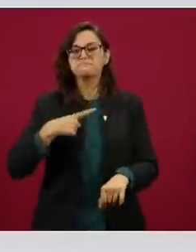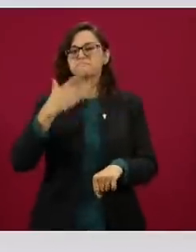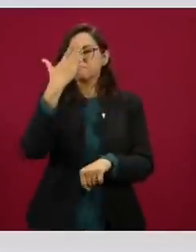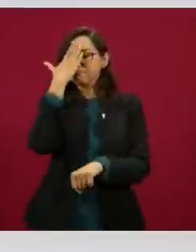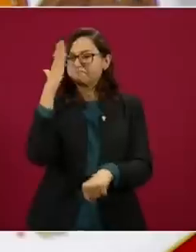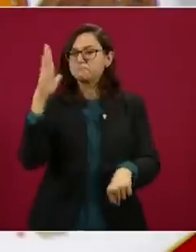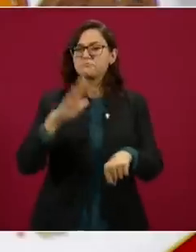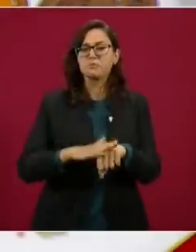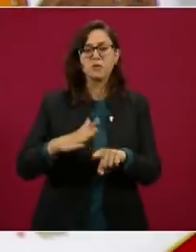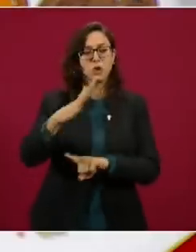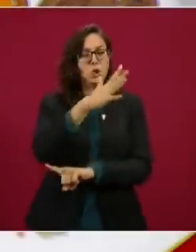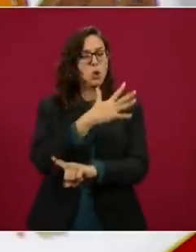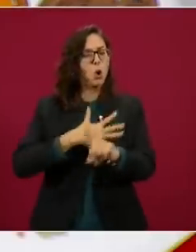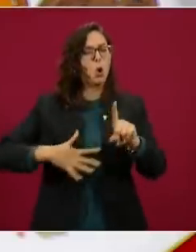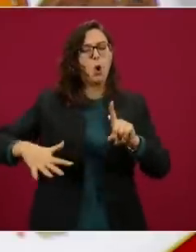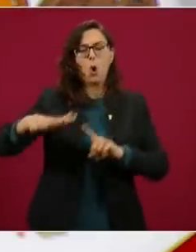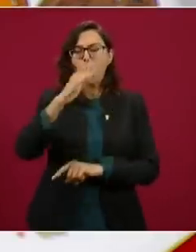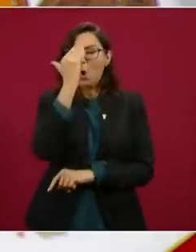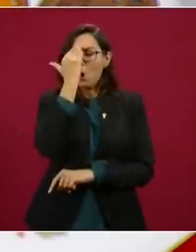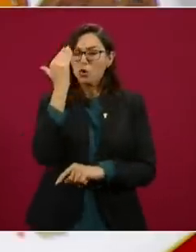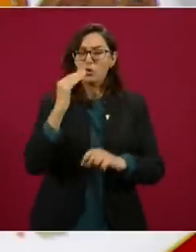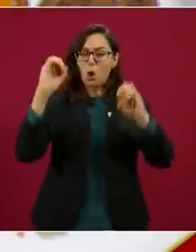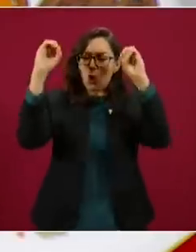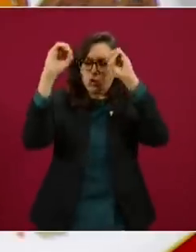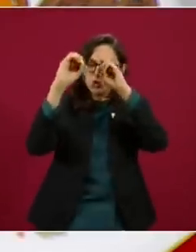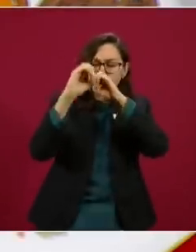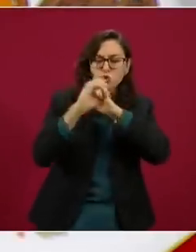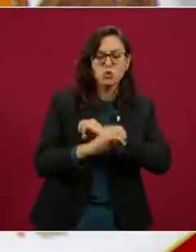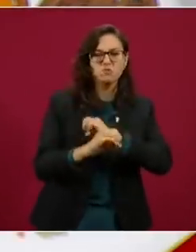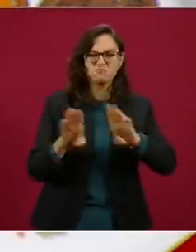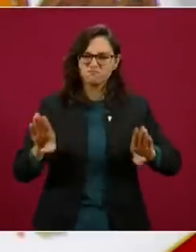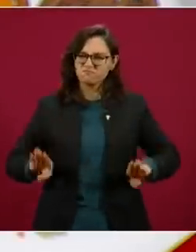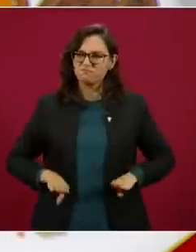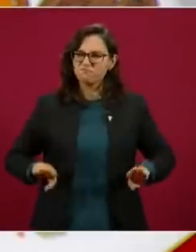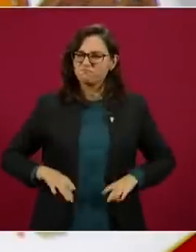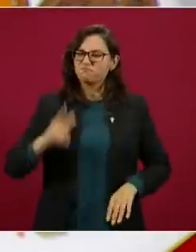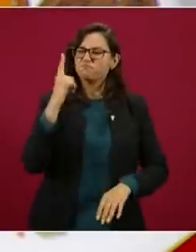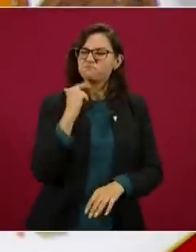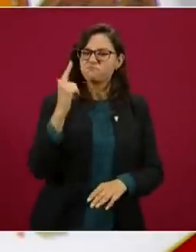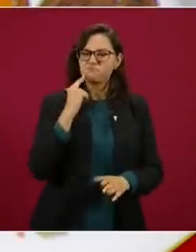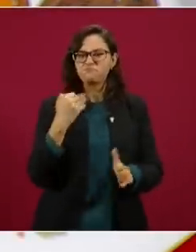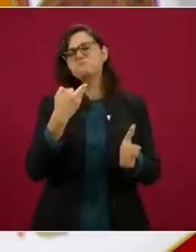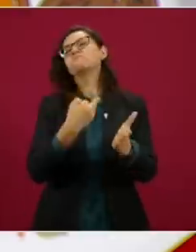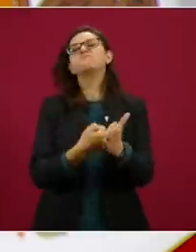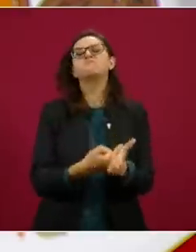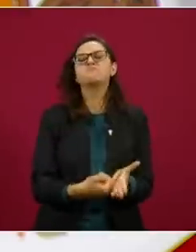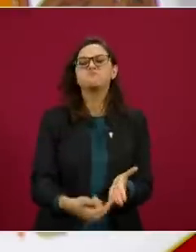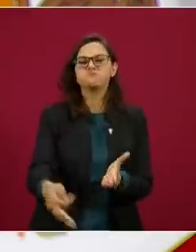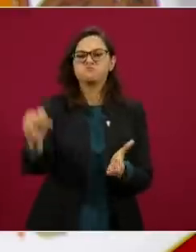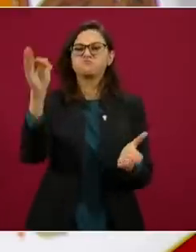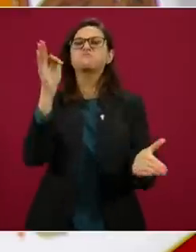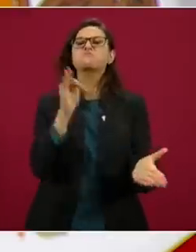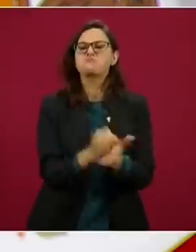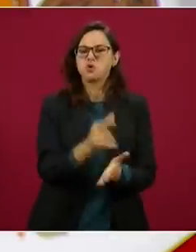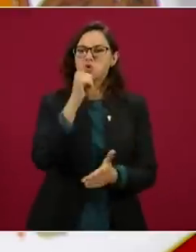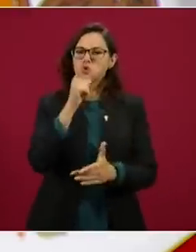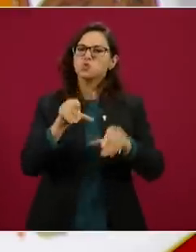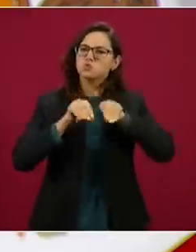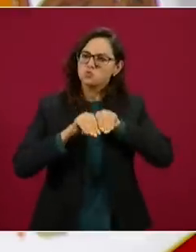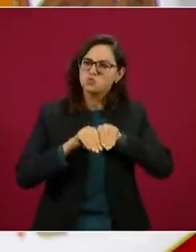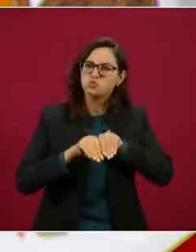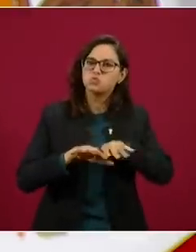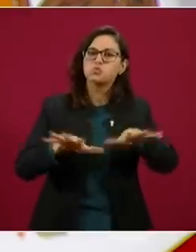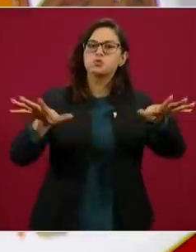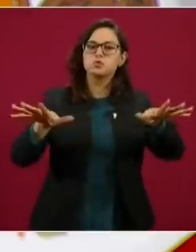llama hora más oscura el esfuerzo tenaz alumbrar la más espesa de nebra